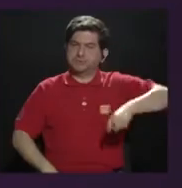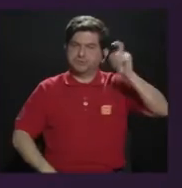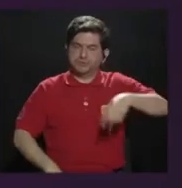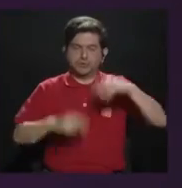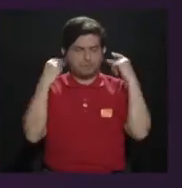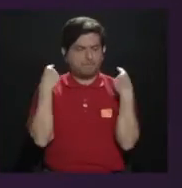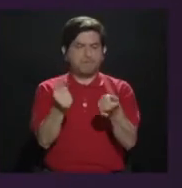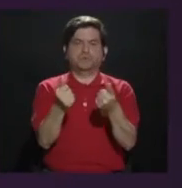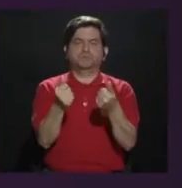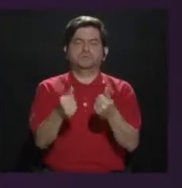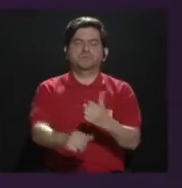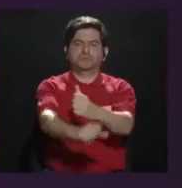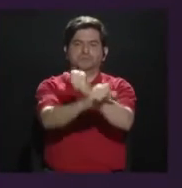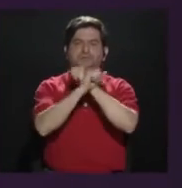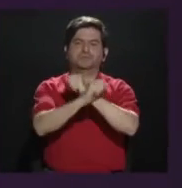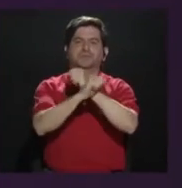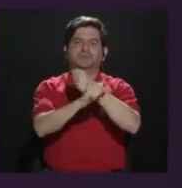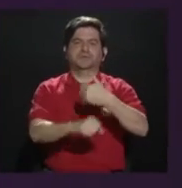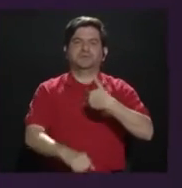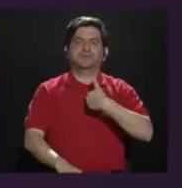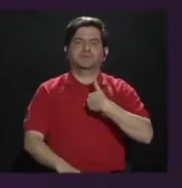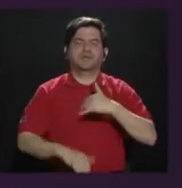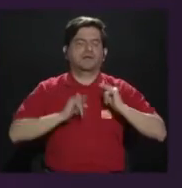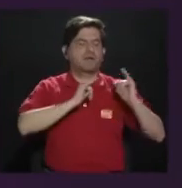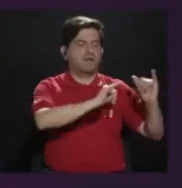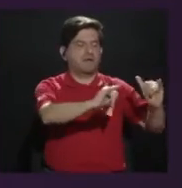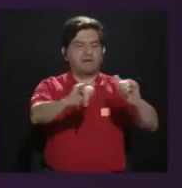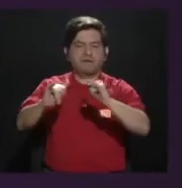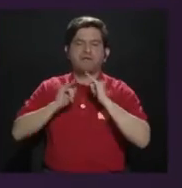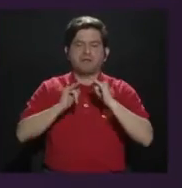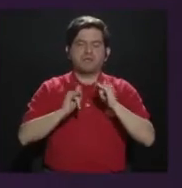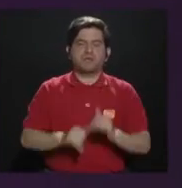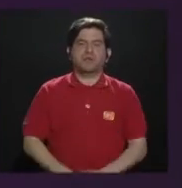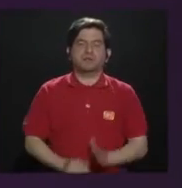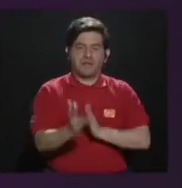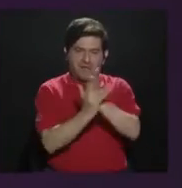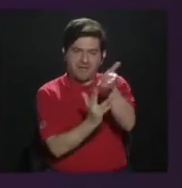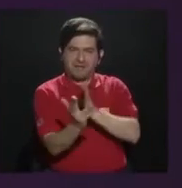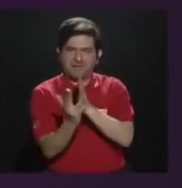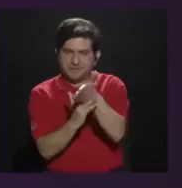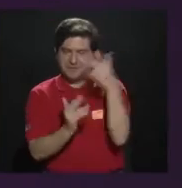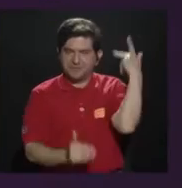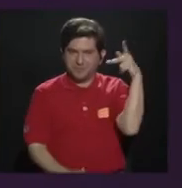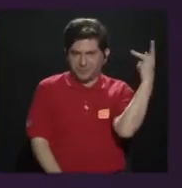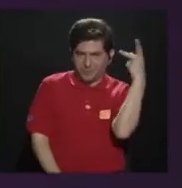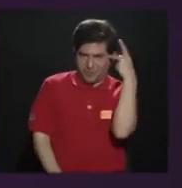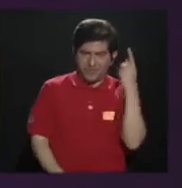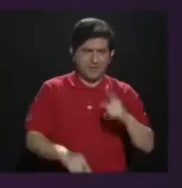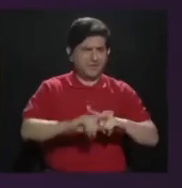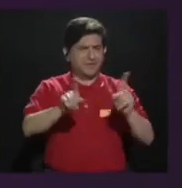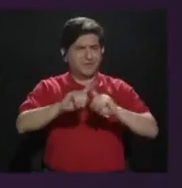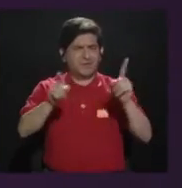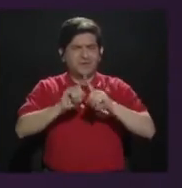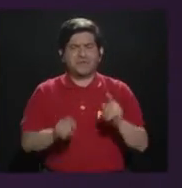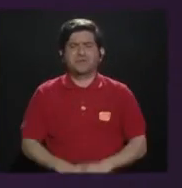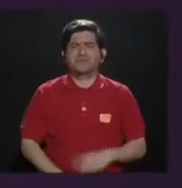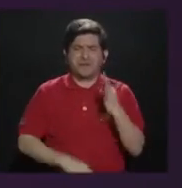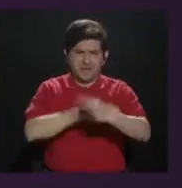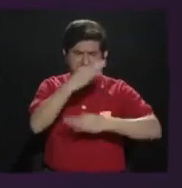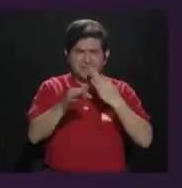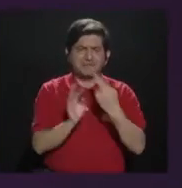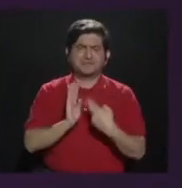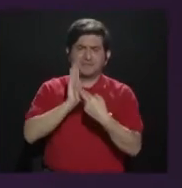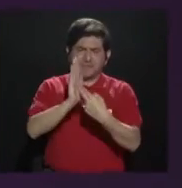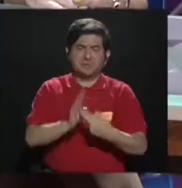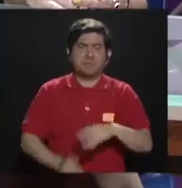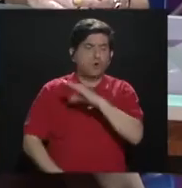manera urgente para garantizar la igualdad en las condiciones de poder acceder a la política y otros tantos lugares de representación y